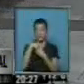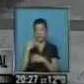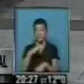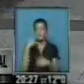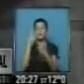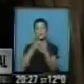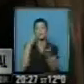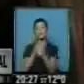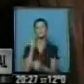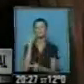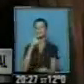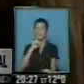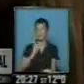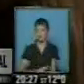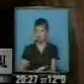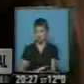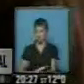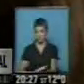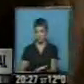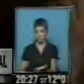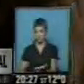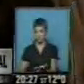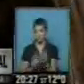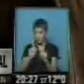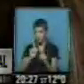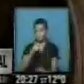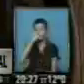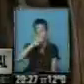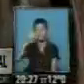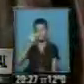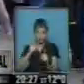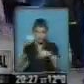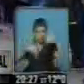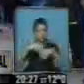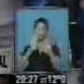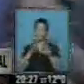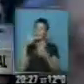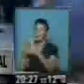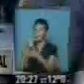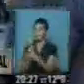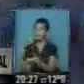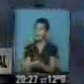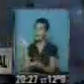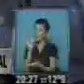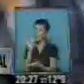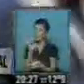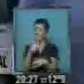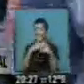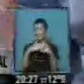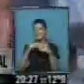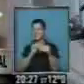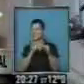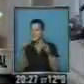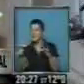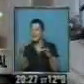por decidir. Y bueno, eso se vota el domingo, le decimos también, aunque se lucha todos los días. A pocas cuadras de allí, el